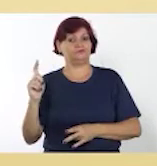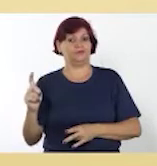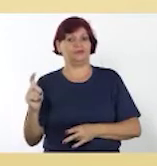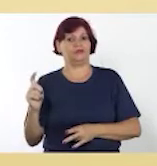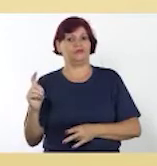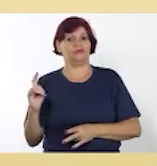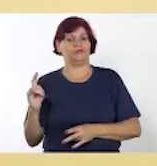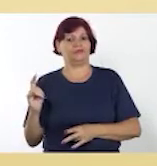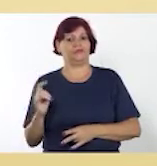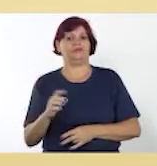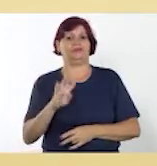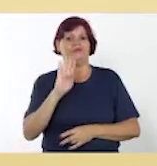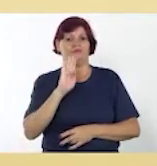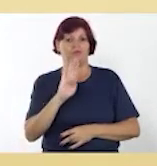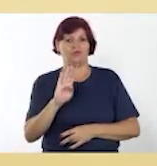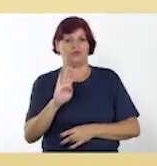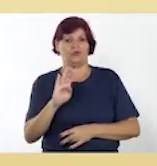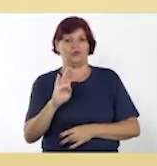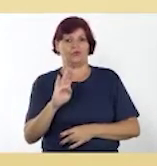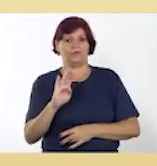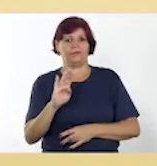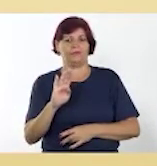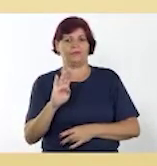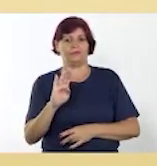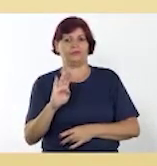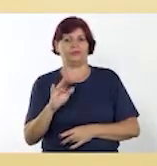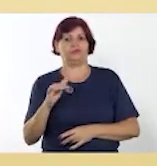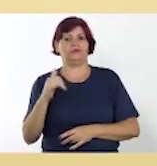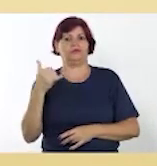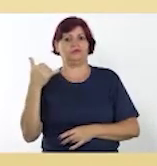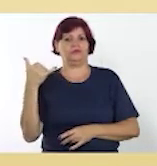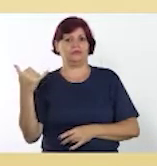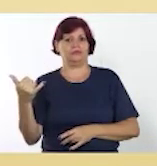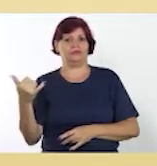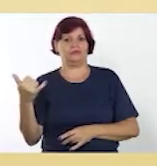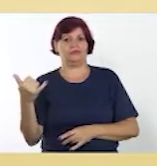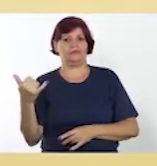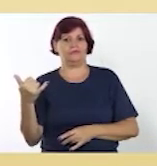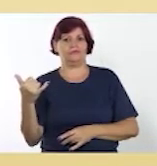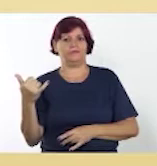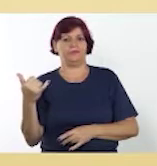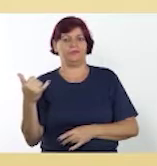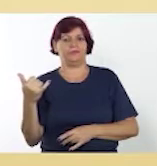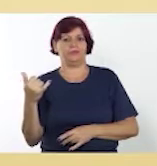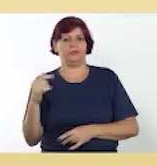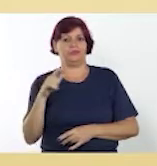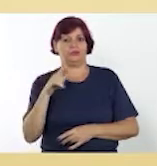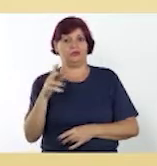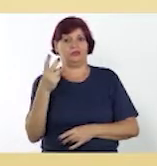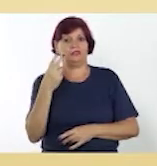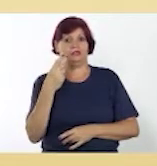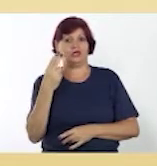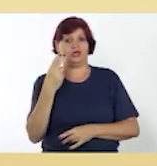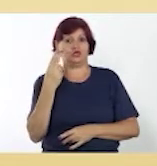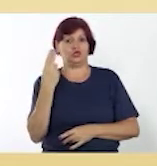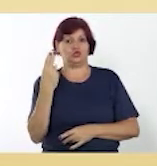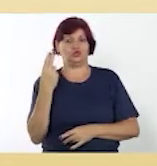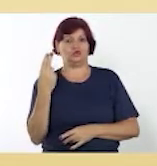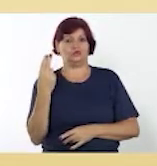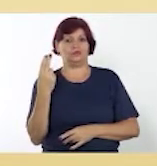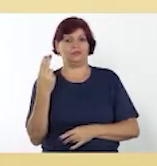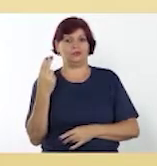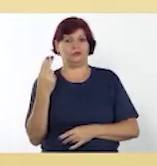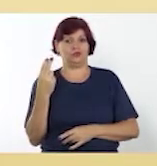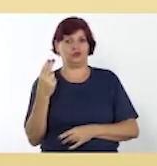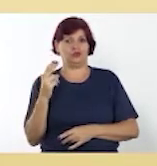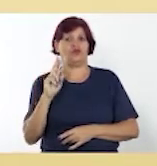llamar con la variable Y. Con esas dos, con esas variables